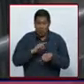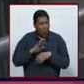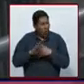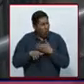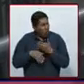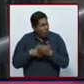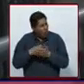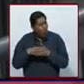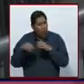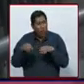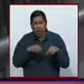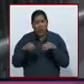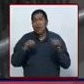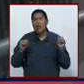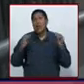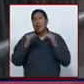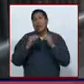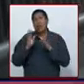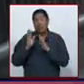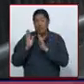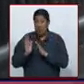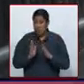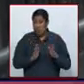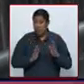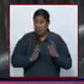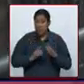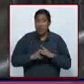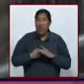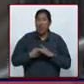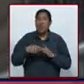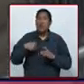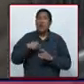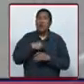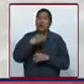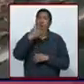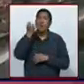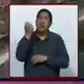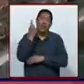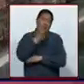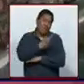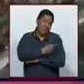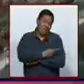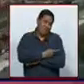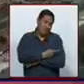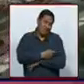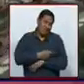todo lo que tiene la ciudad de La Paz. Prepárese, porque comenzará una nueva jornada.